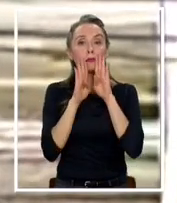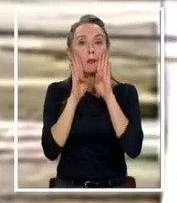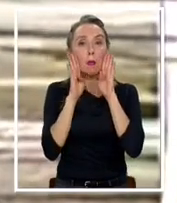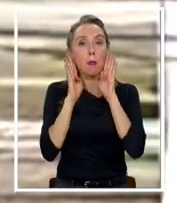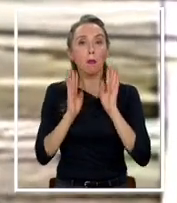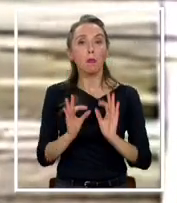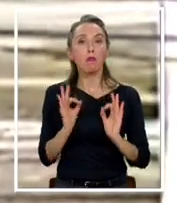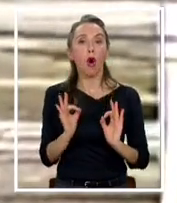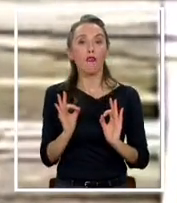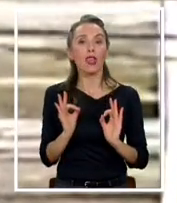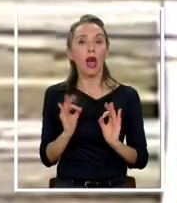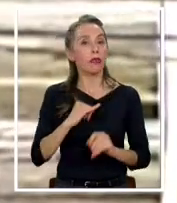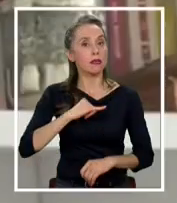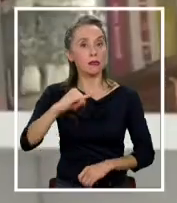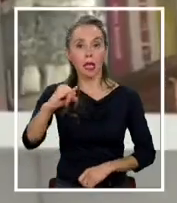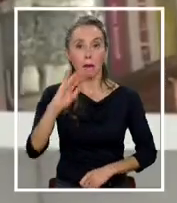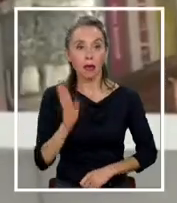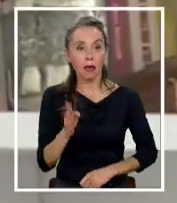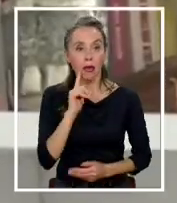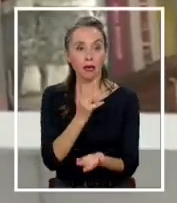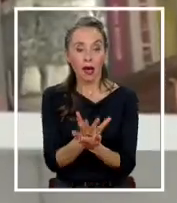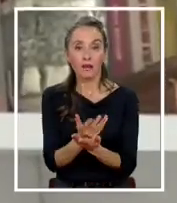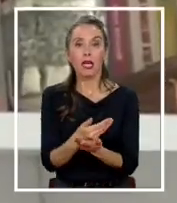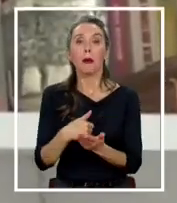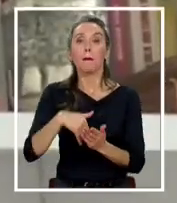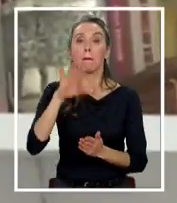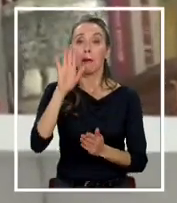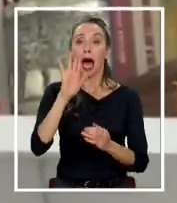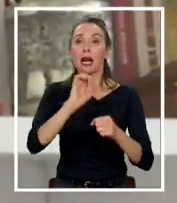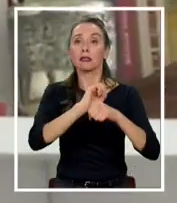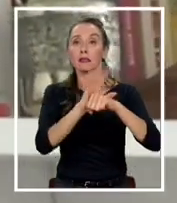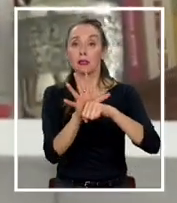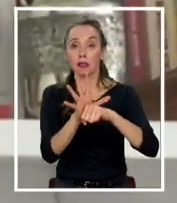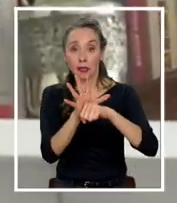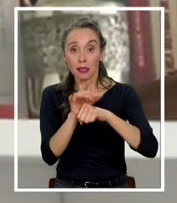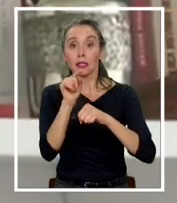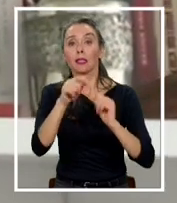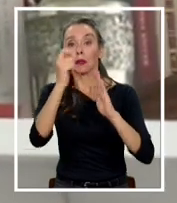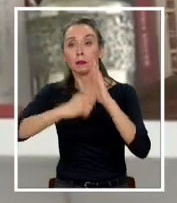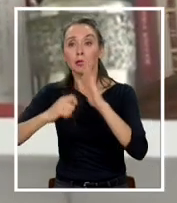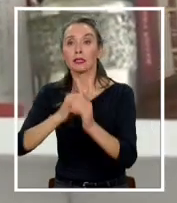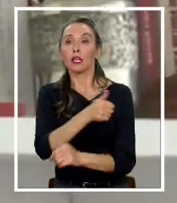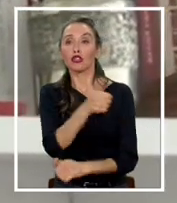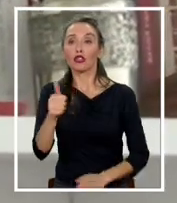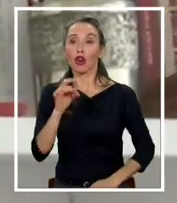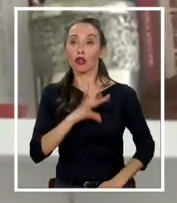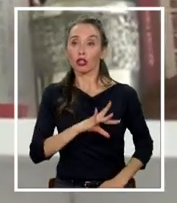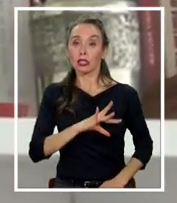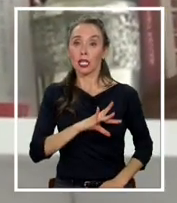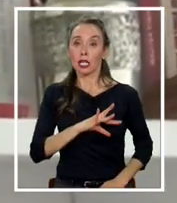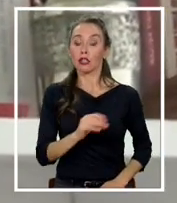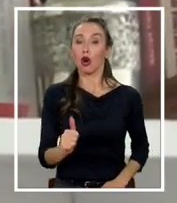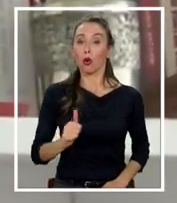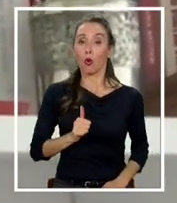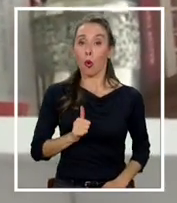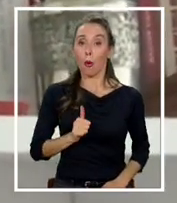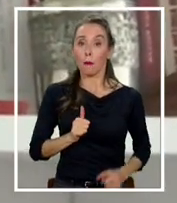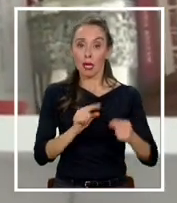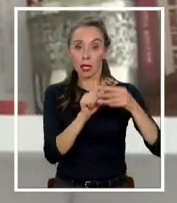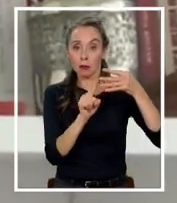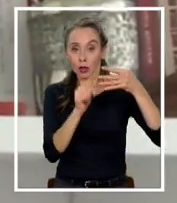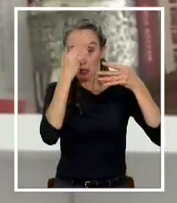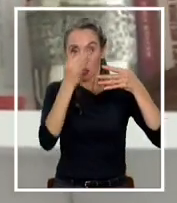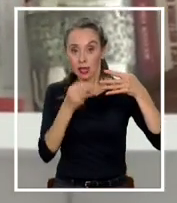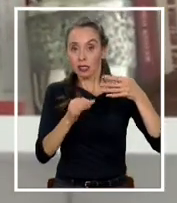siempre presente, pero más aún en momentos de pandemia donde todos los chilenos estamos cumpliendo o debemos cumplir estrictamente las